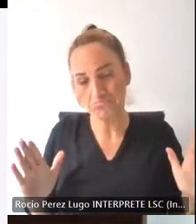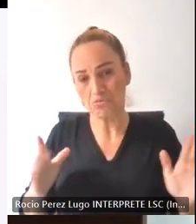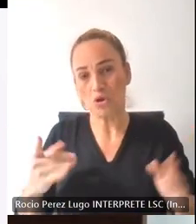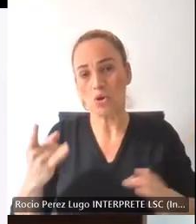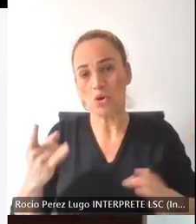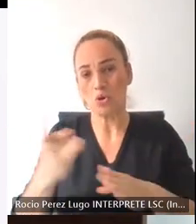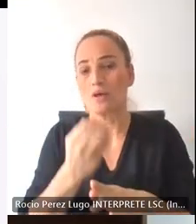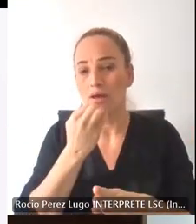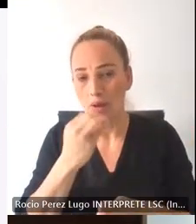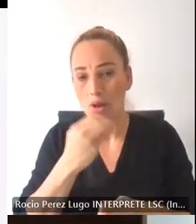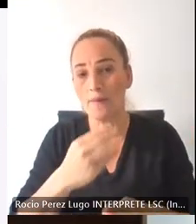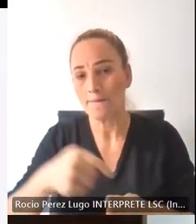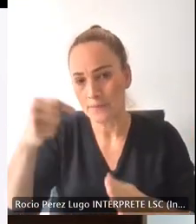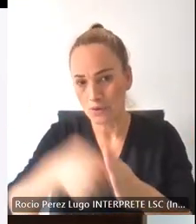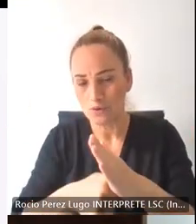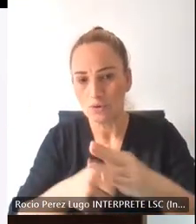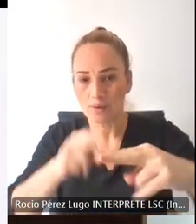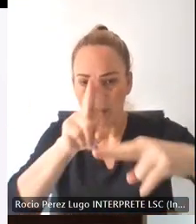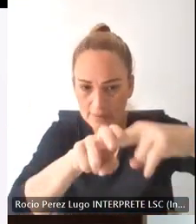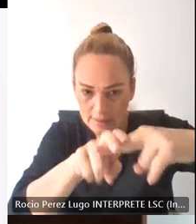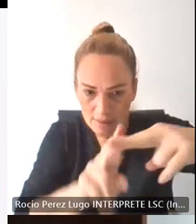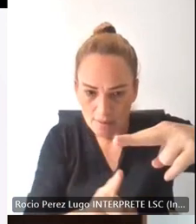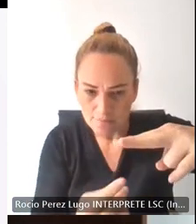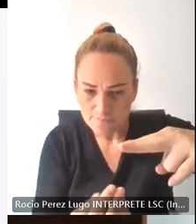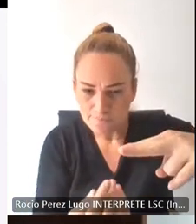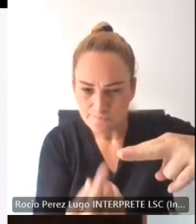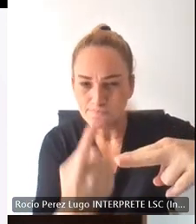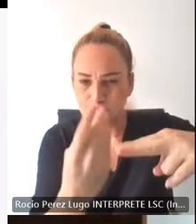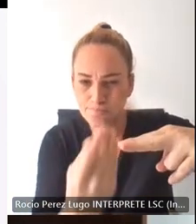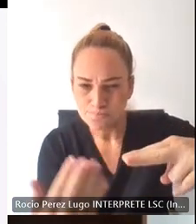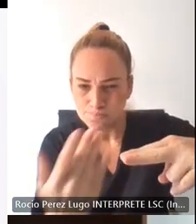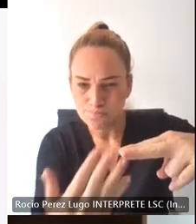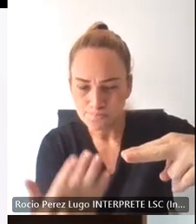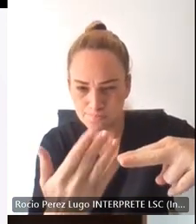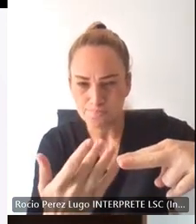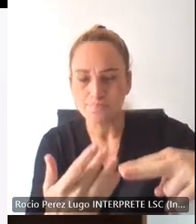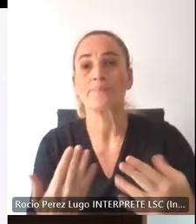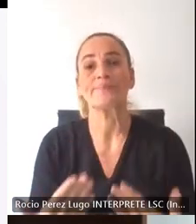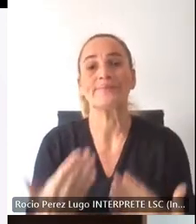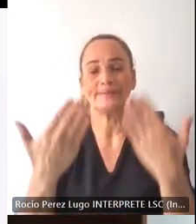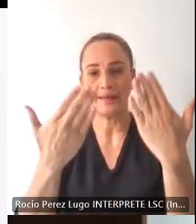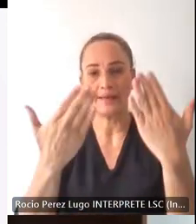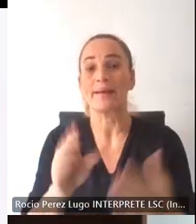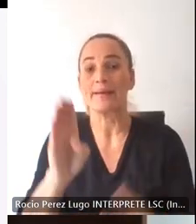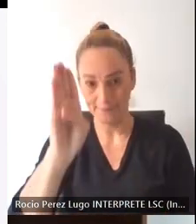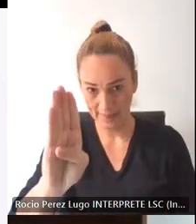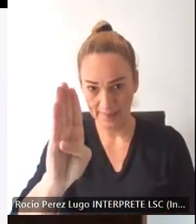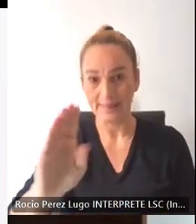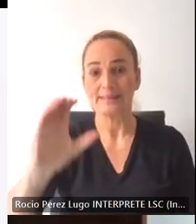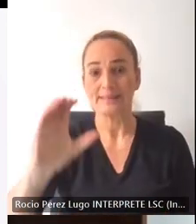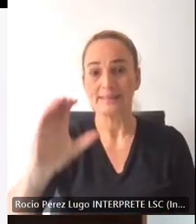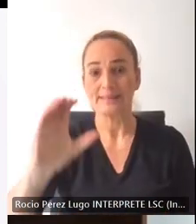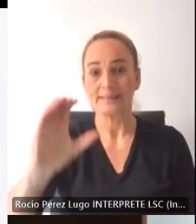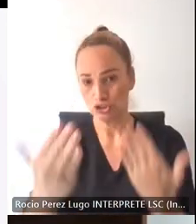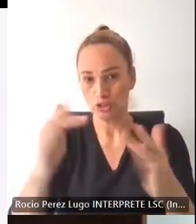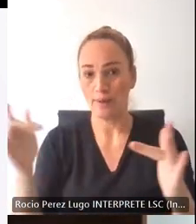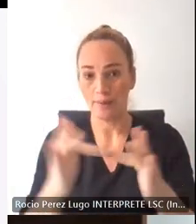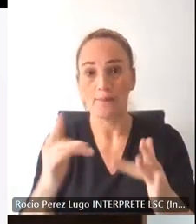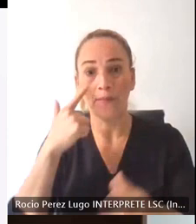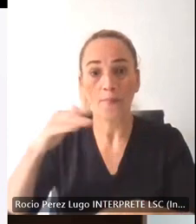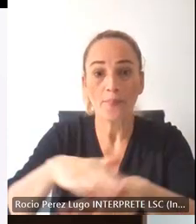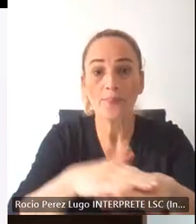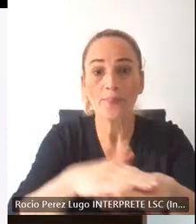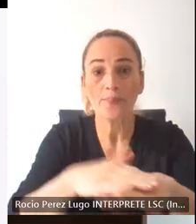ser que al fondo exista brasa, que es como el riesgo del clase A. Me sirve también para B y para C, recordando que cuando hay